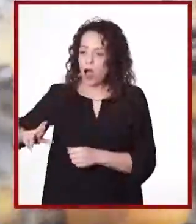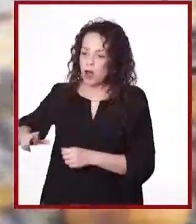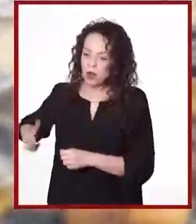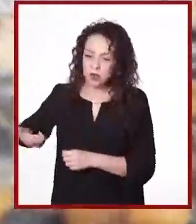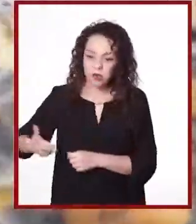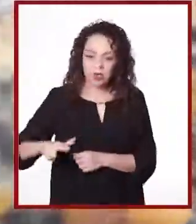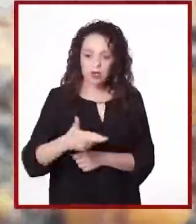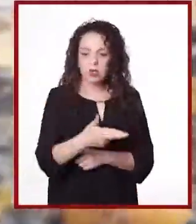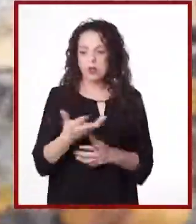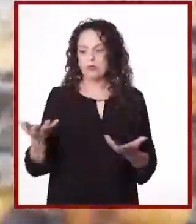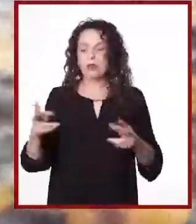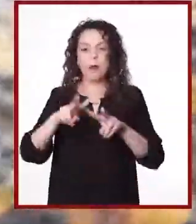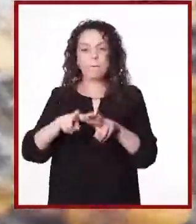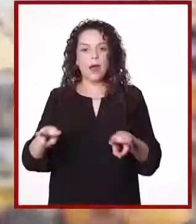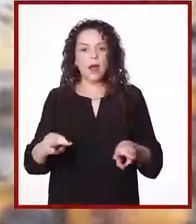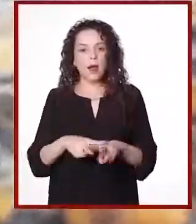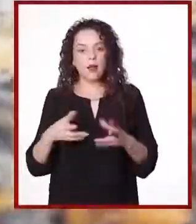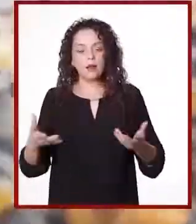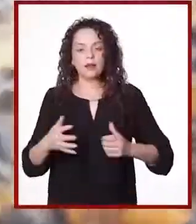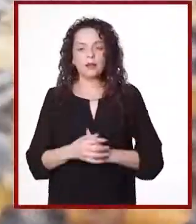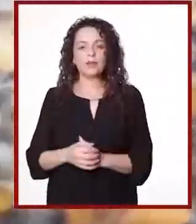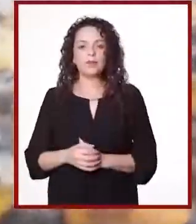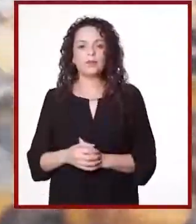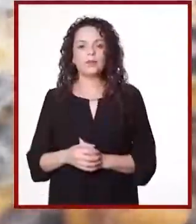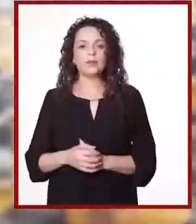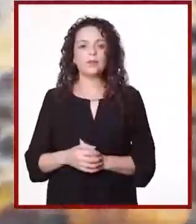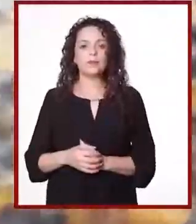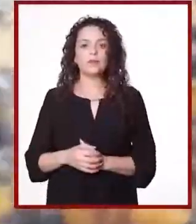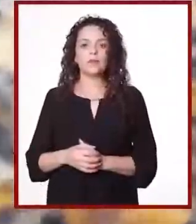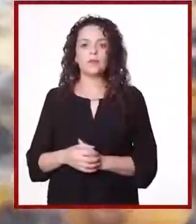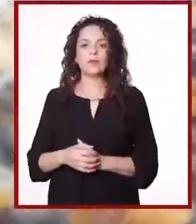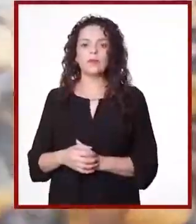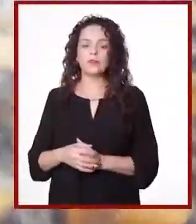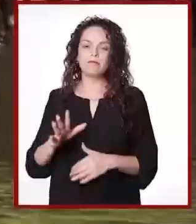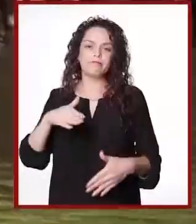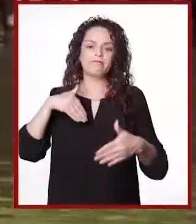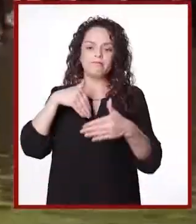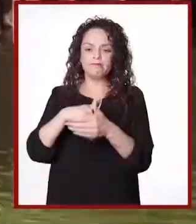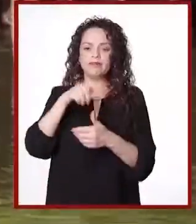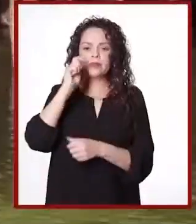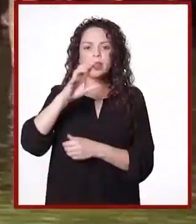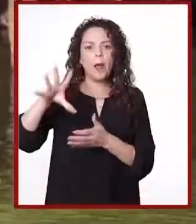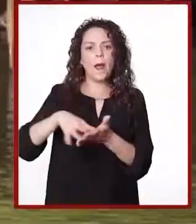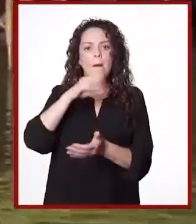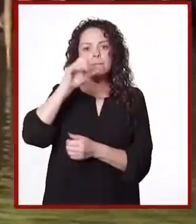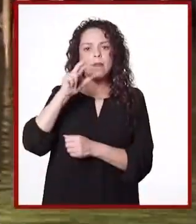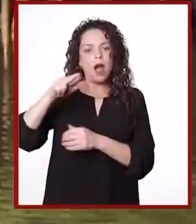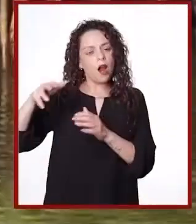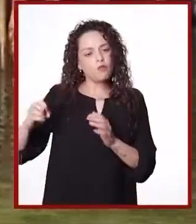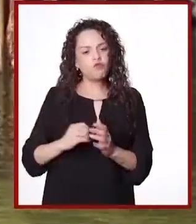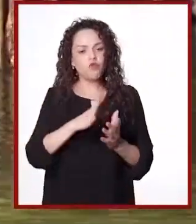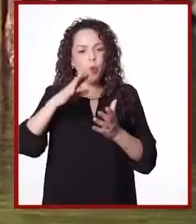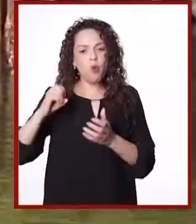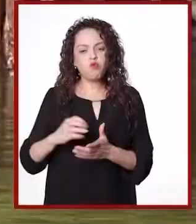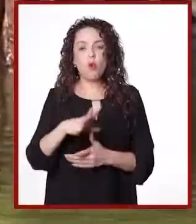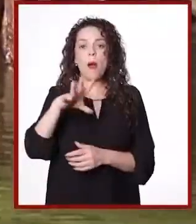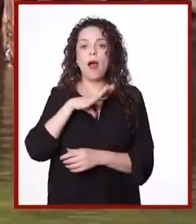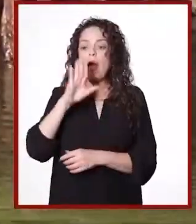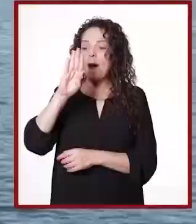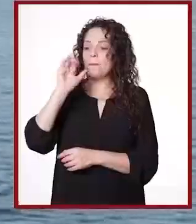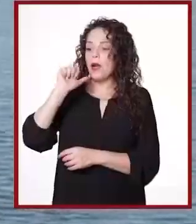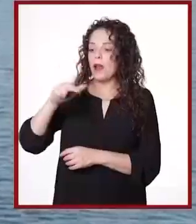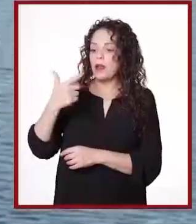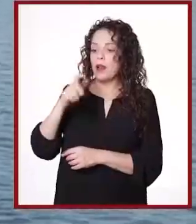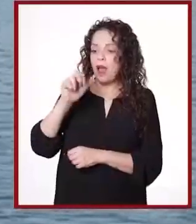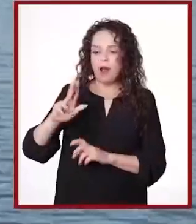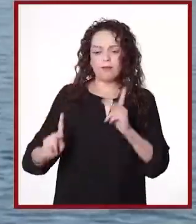de parques lineales. Habla de costas, malecones, cosas que tengan manglar y